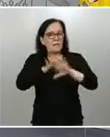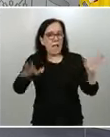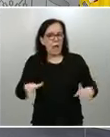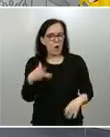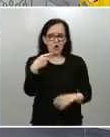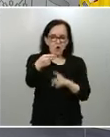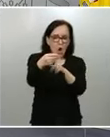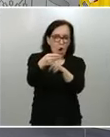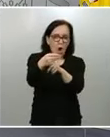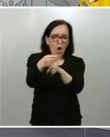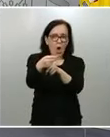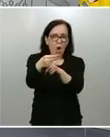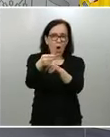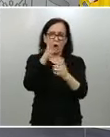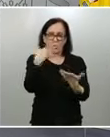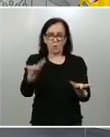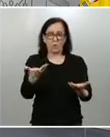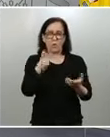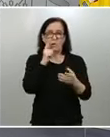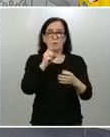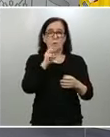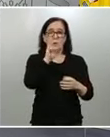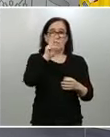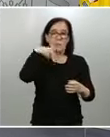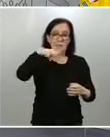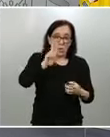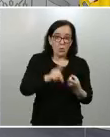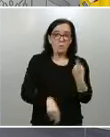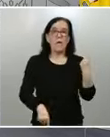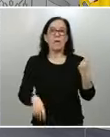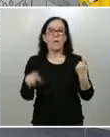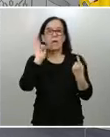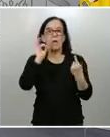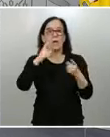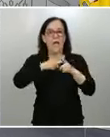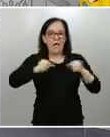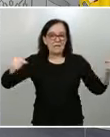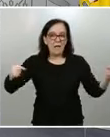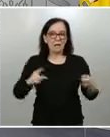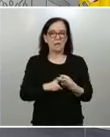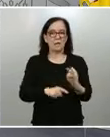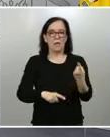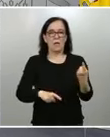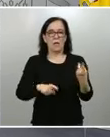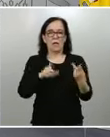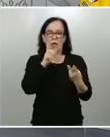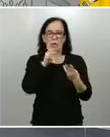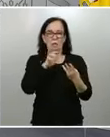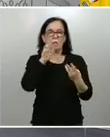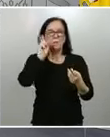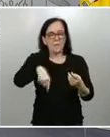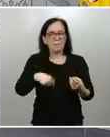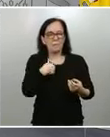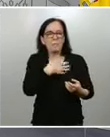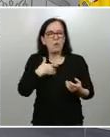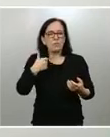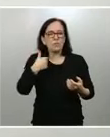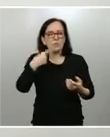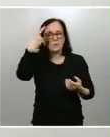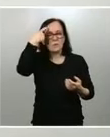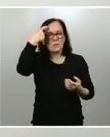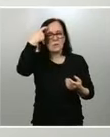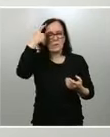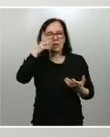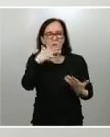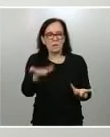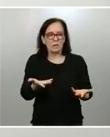investidura como el pdv como esquerra republicana de catalunya y también me gustaría saber para